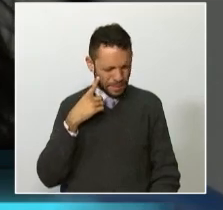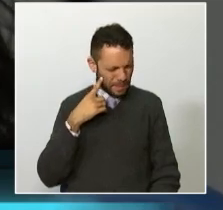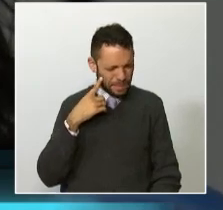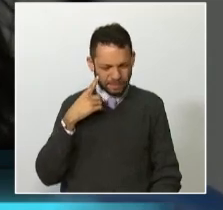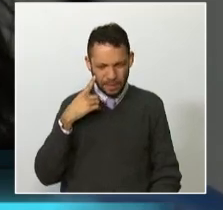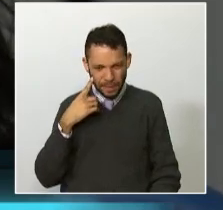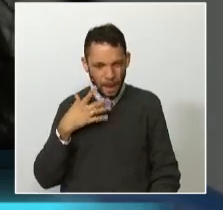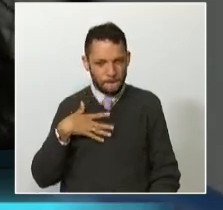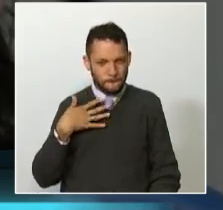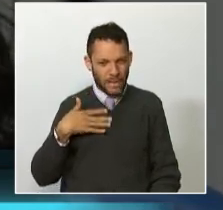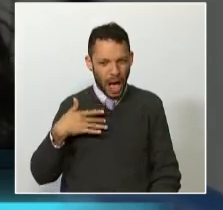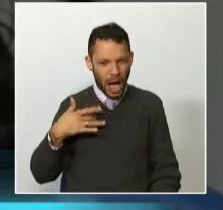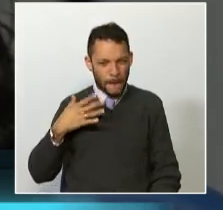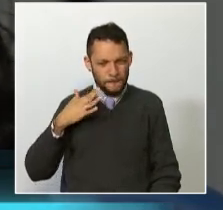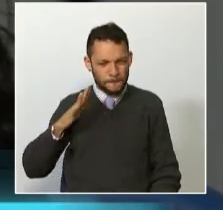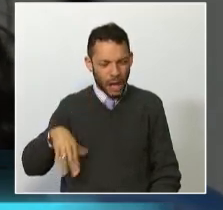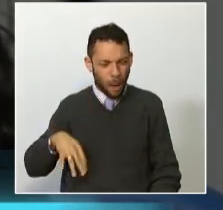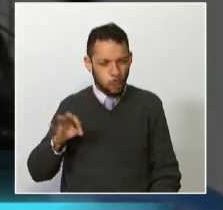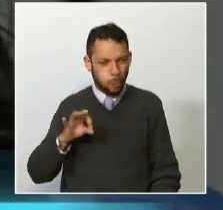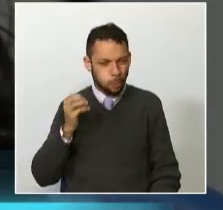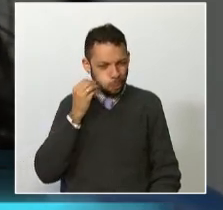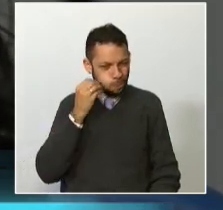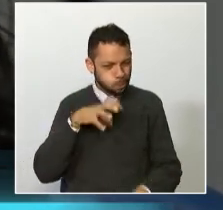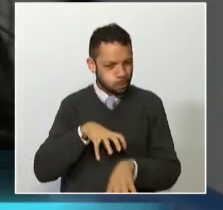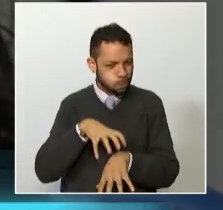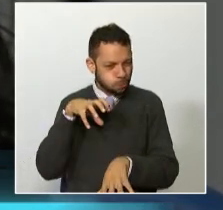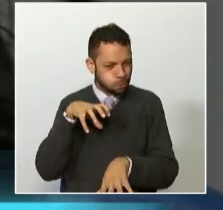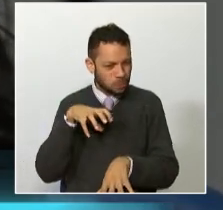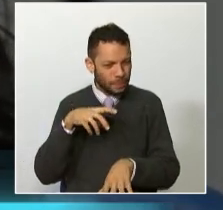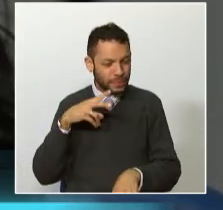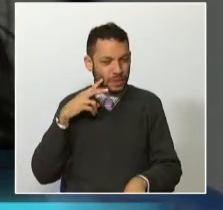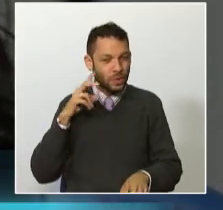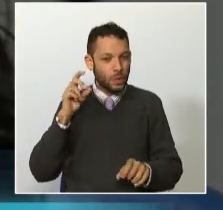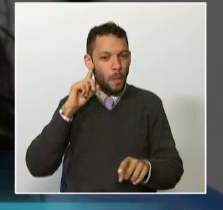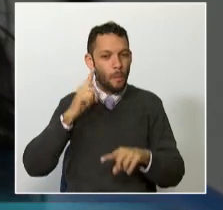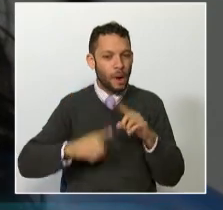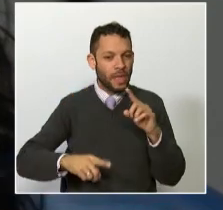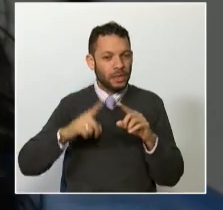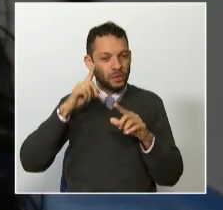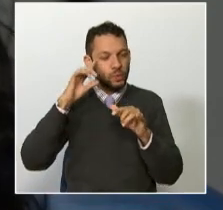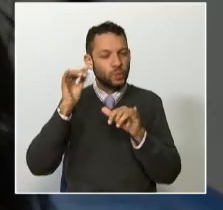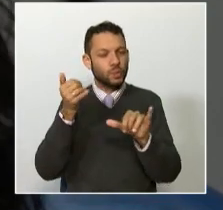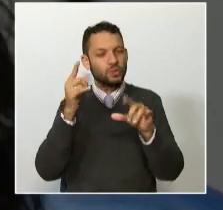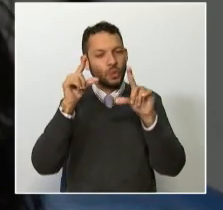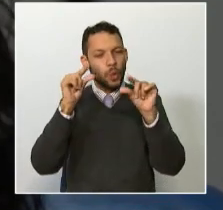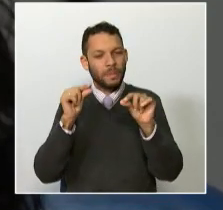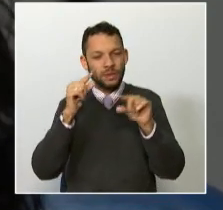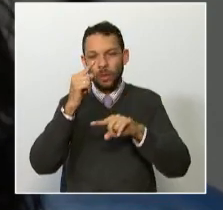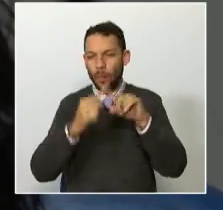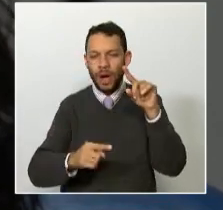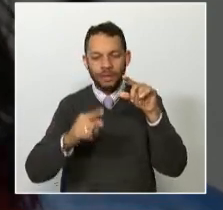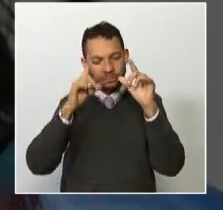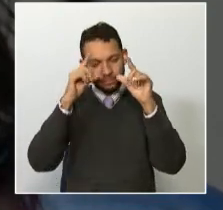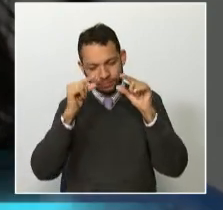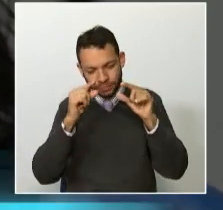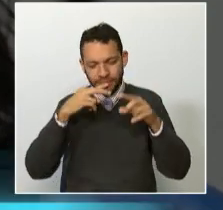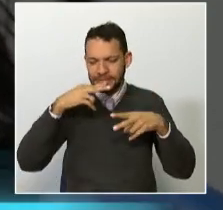hay… El famoso tinnitus, el zumbido en el oído que a veces no deja dormir, y hemos visto mucha correlación